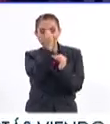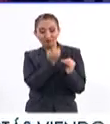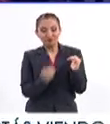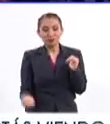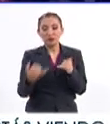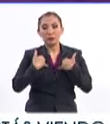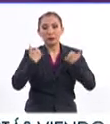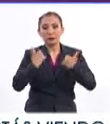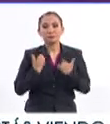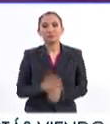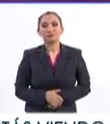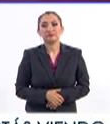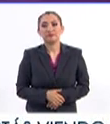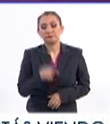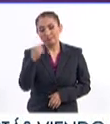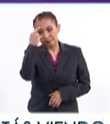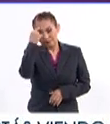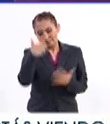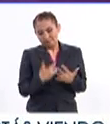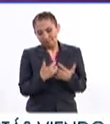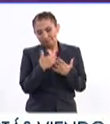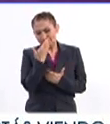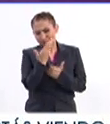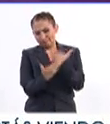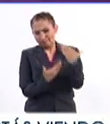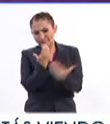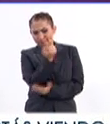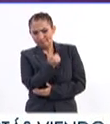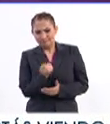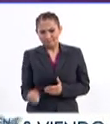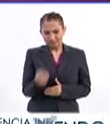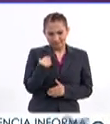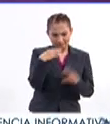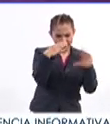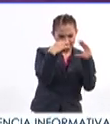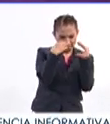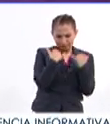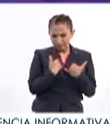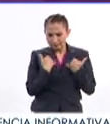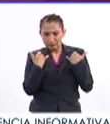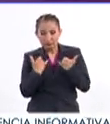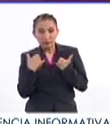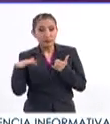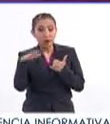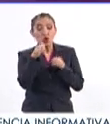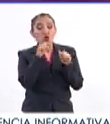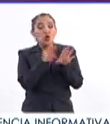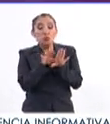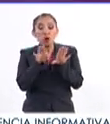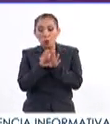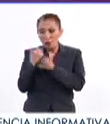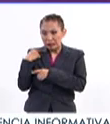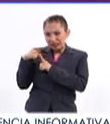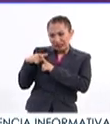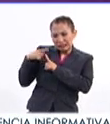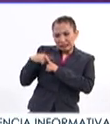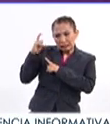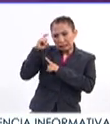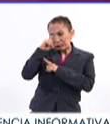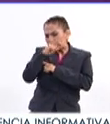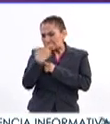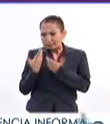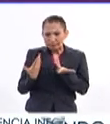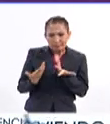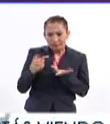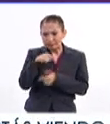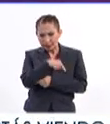de los jóvenes. El desarrollo de las competencias formativas de nuestros jóvenes, es decir, a través de un reto en el